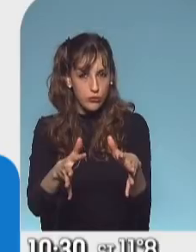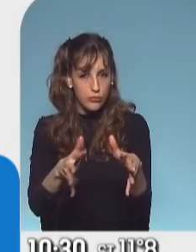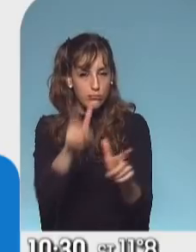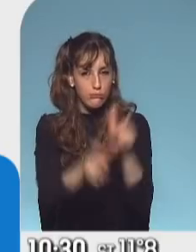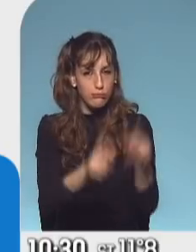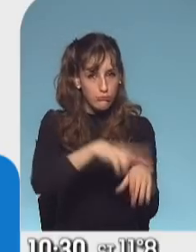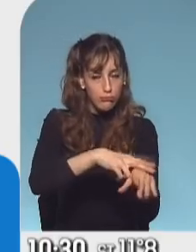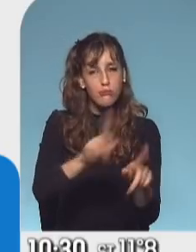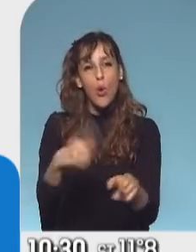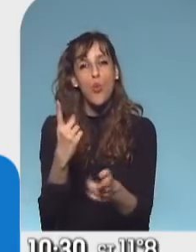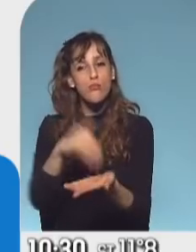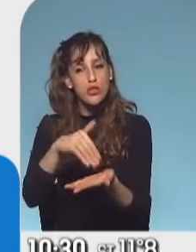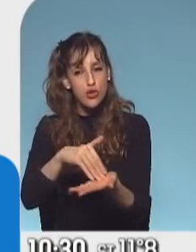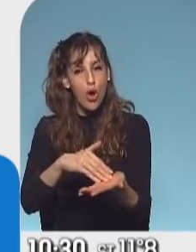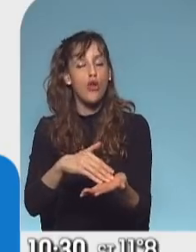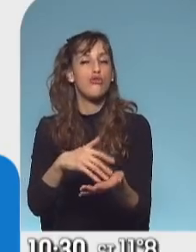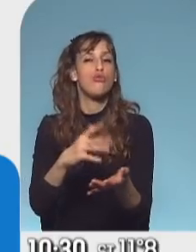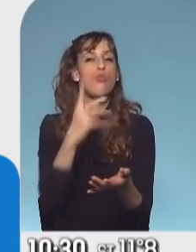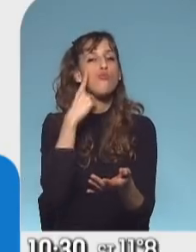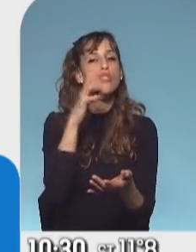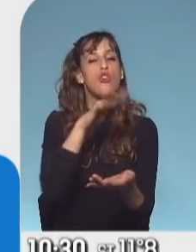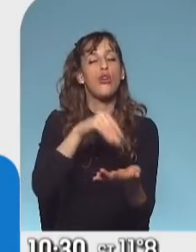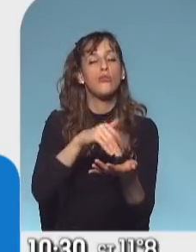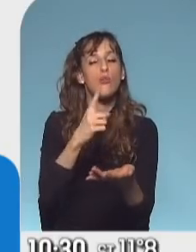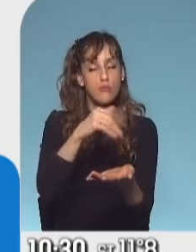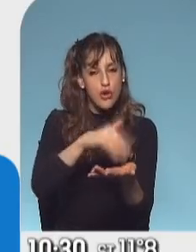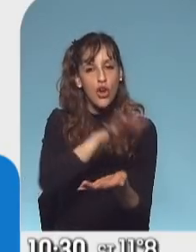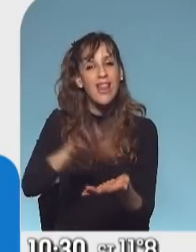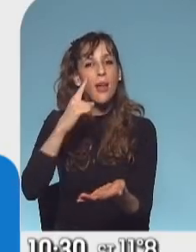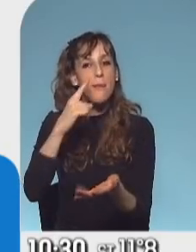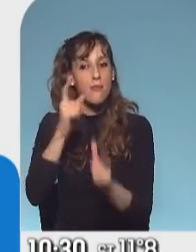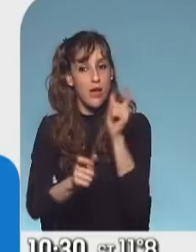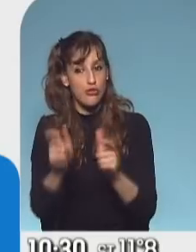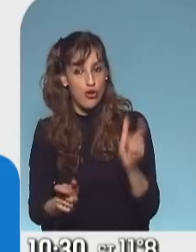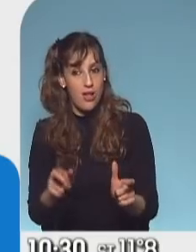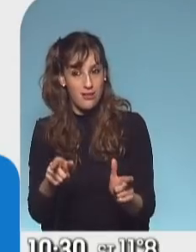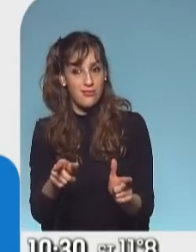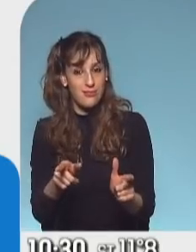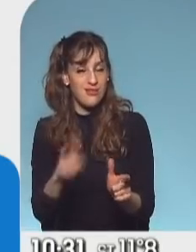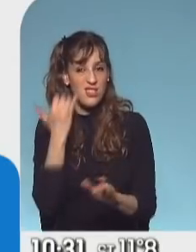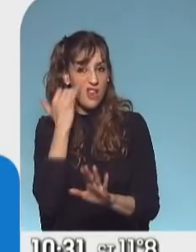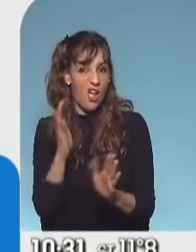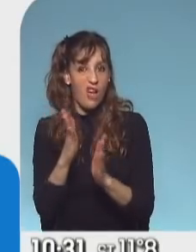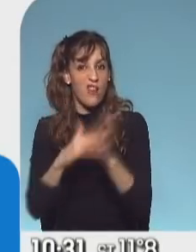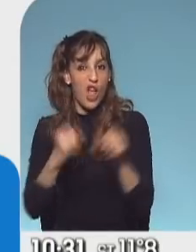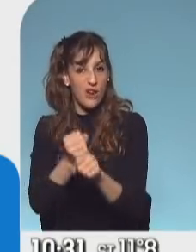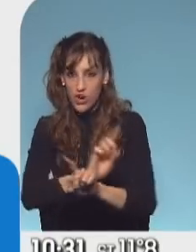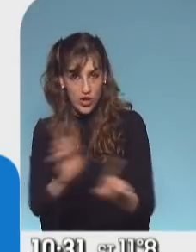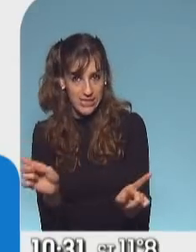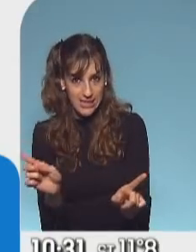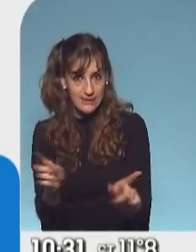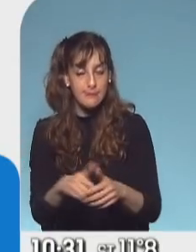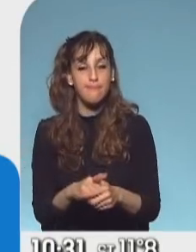de 1,5 millones, 2 millones de personas que están fuera del sistema, que